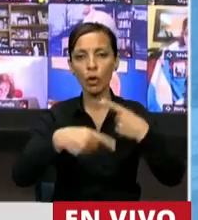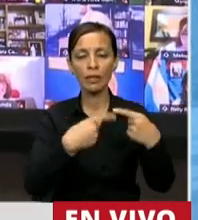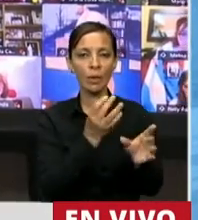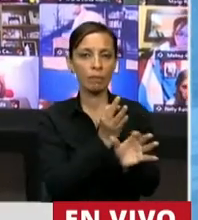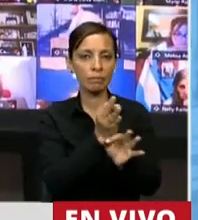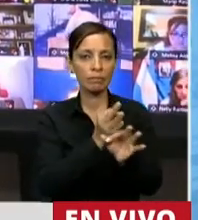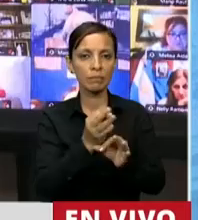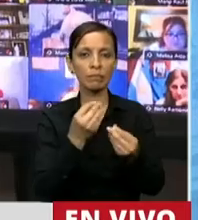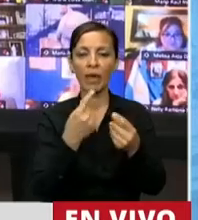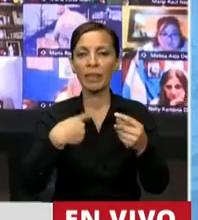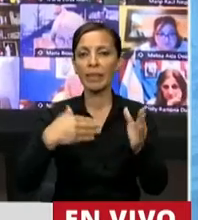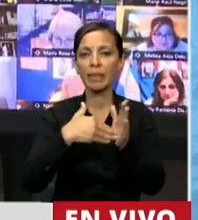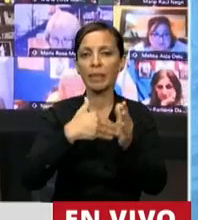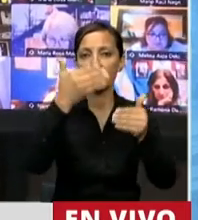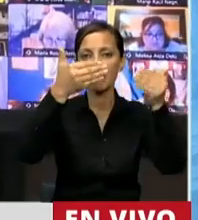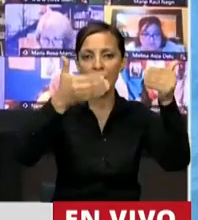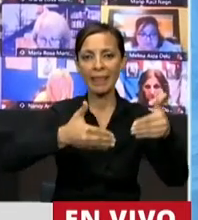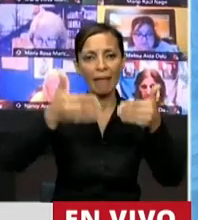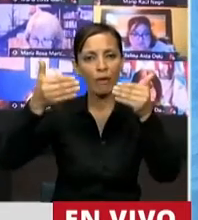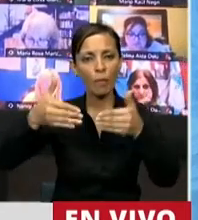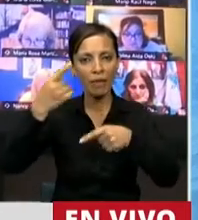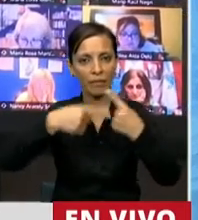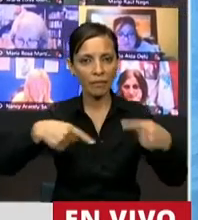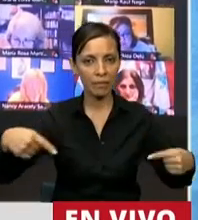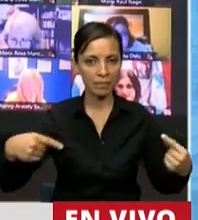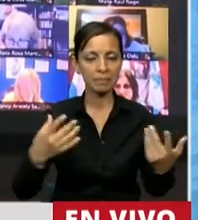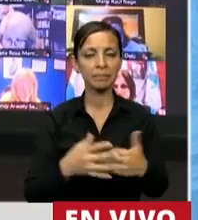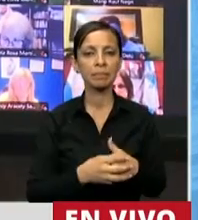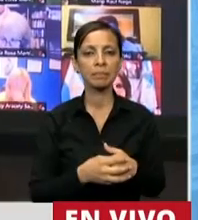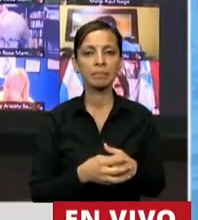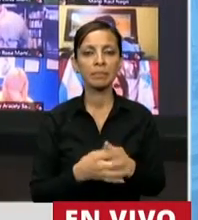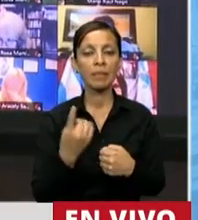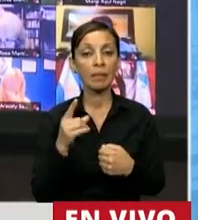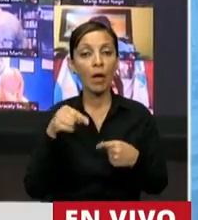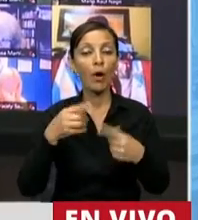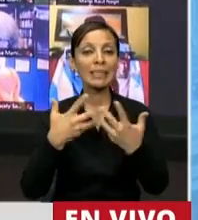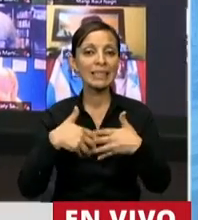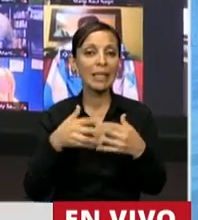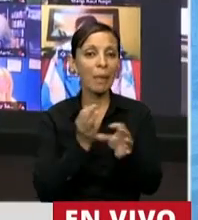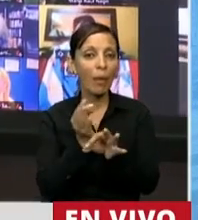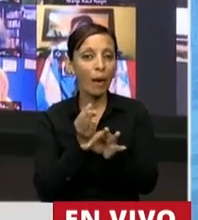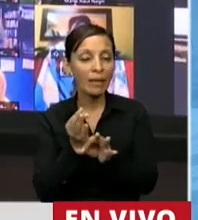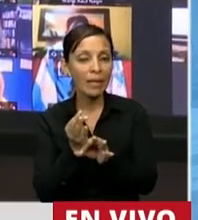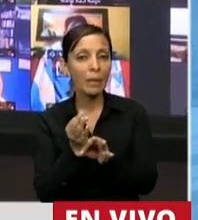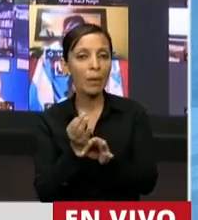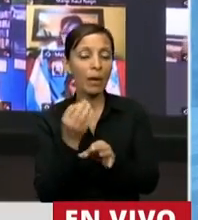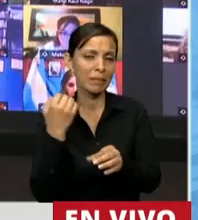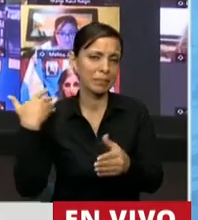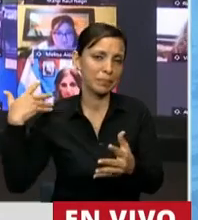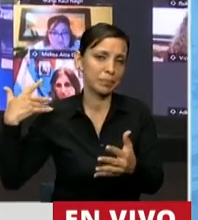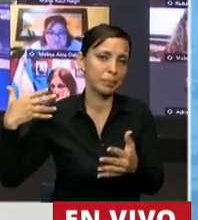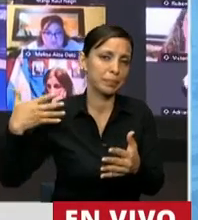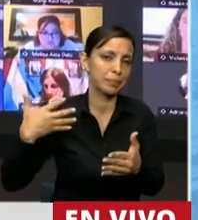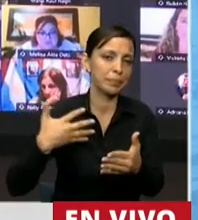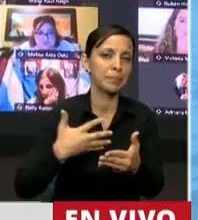de diversas plataformas virtuales en un sistema educativo, presidente, que